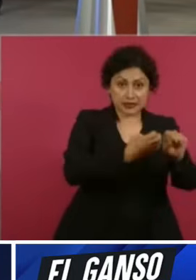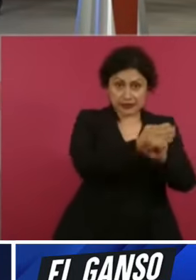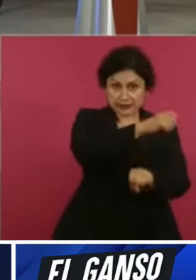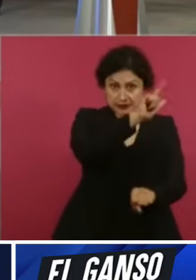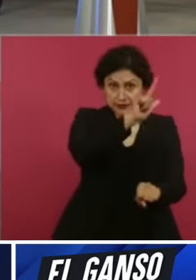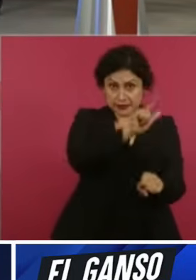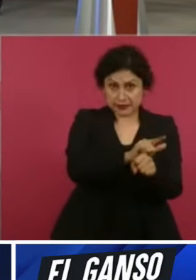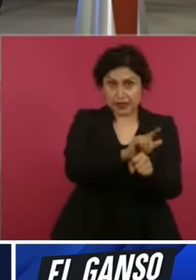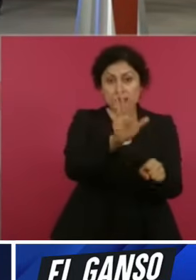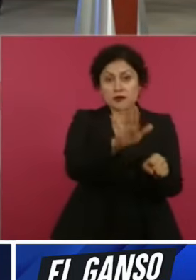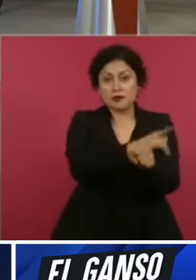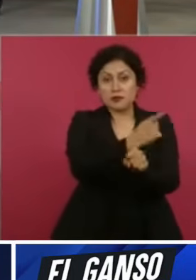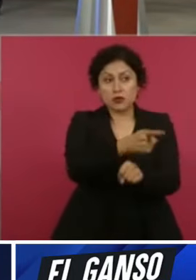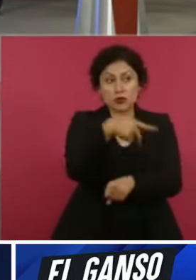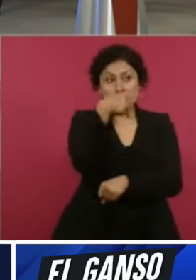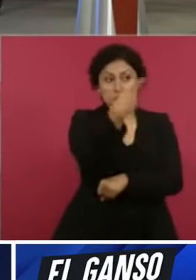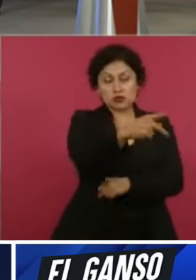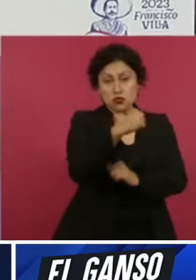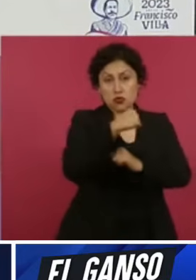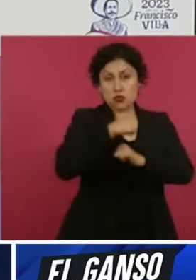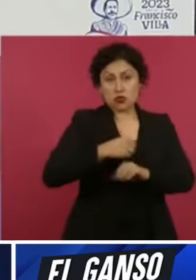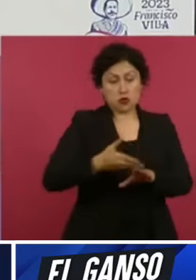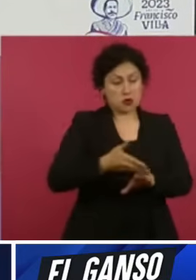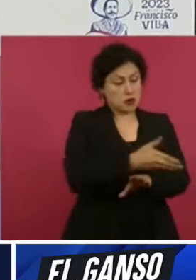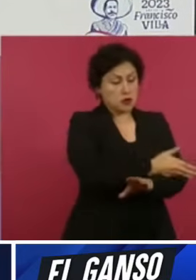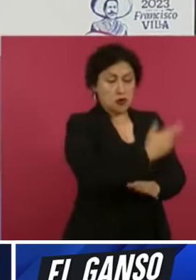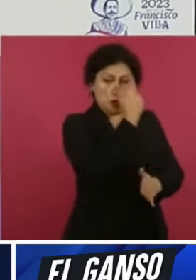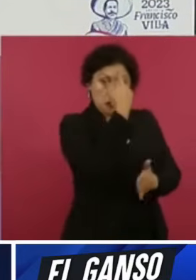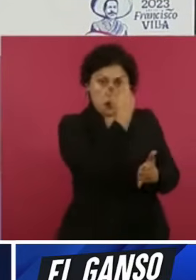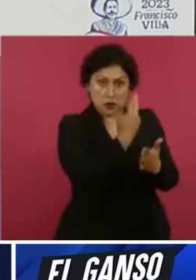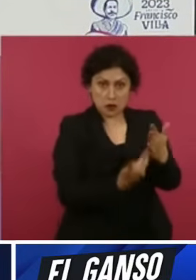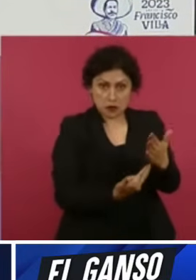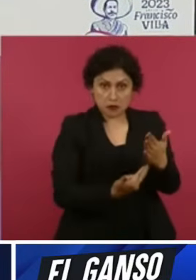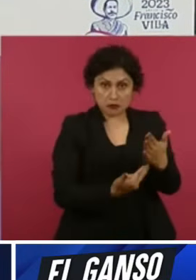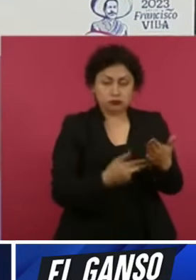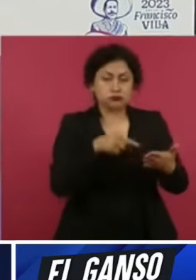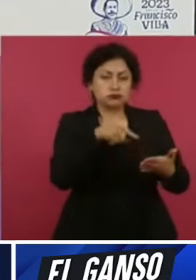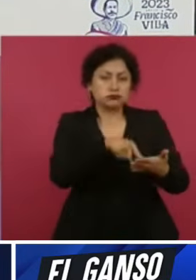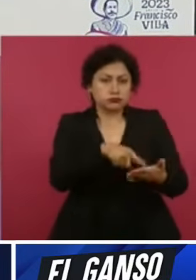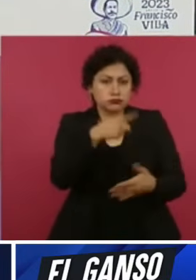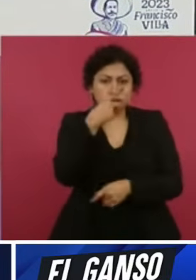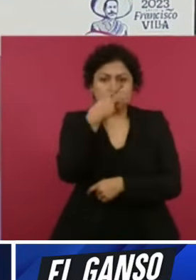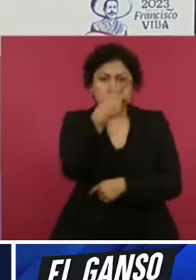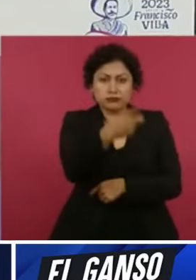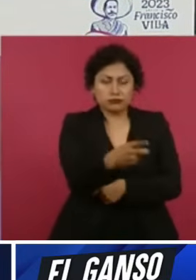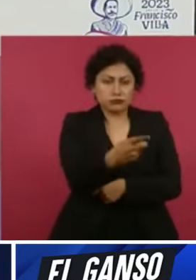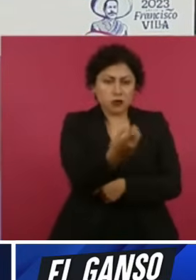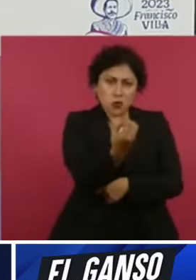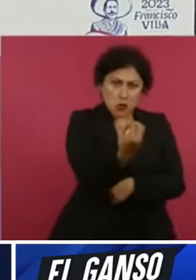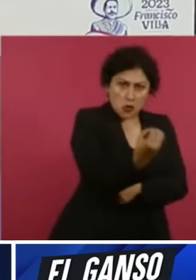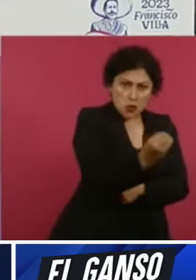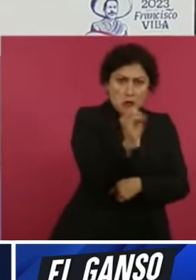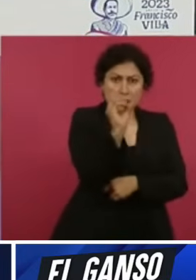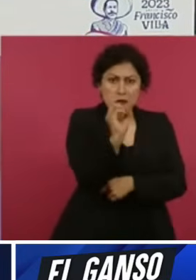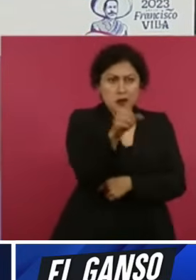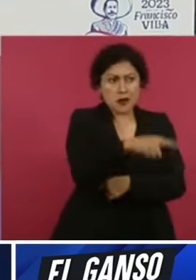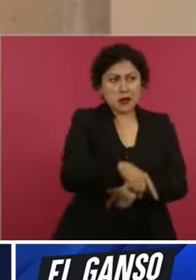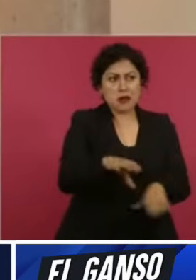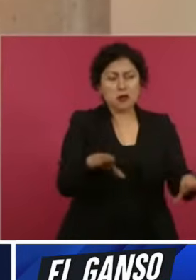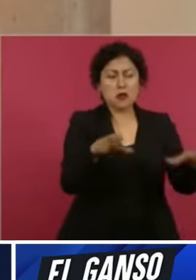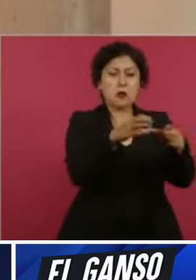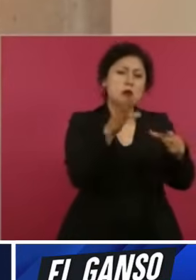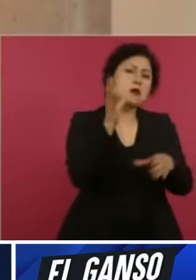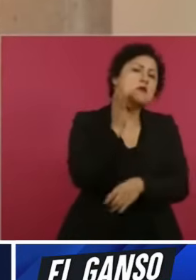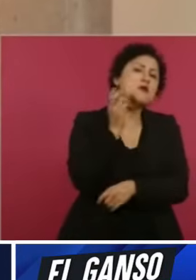delitos durante el tiempo de encargo no se requerirá la declaratoria del congreso del